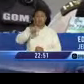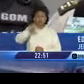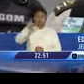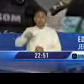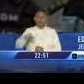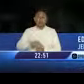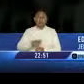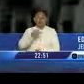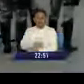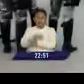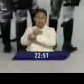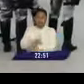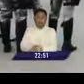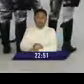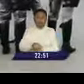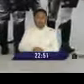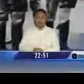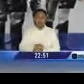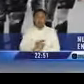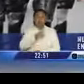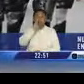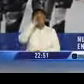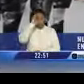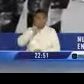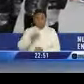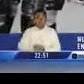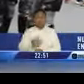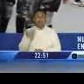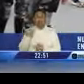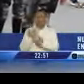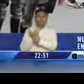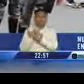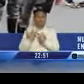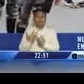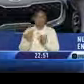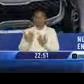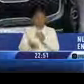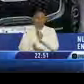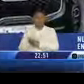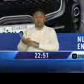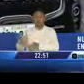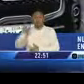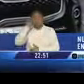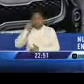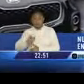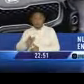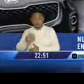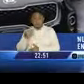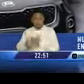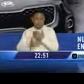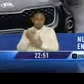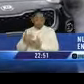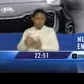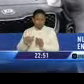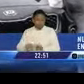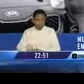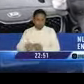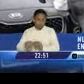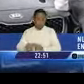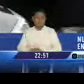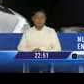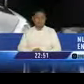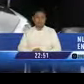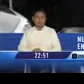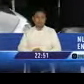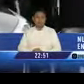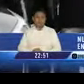sido llevados. Según expresa la policía, los sospechosos fueron trasladados hasta la fiscalía para seguir con el respectivo procedimiento y de